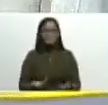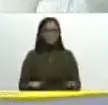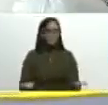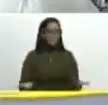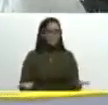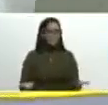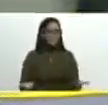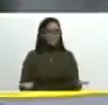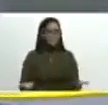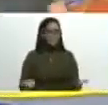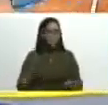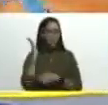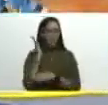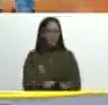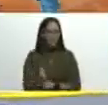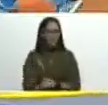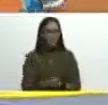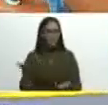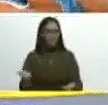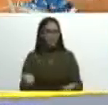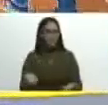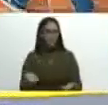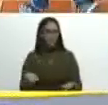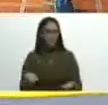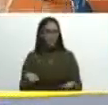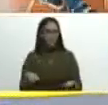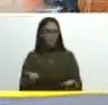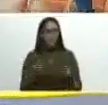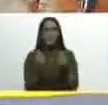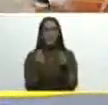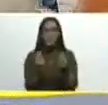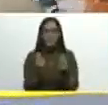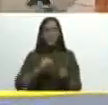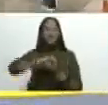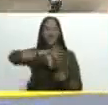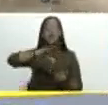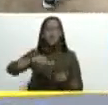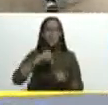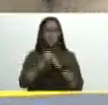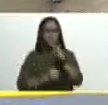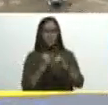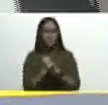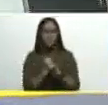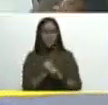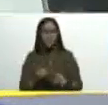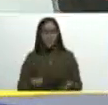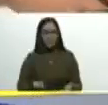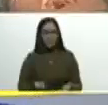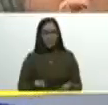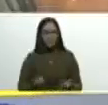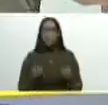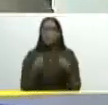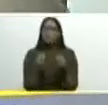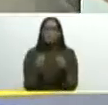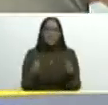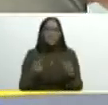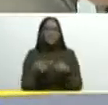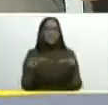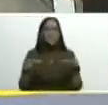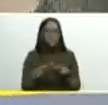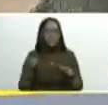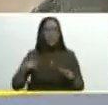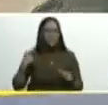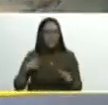¿Ah? Con las sanciones, con el dinero que nos han robado en el exterior, con tantas situaciones que tenemos